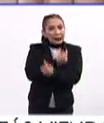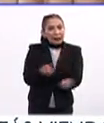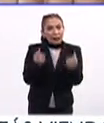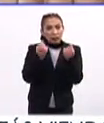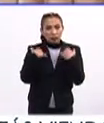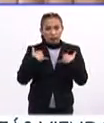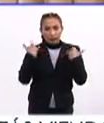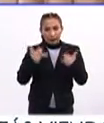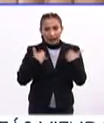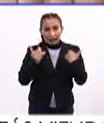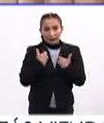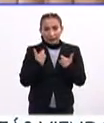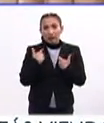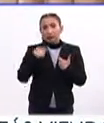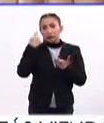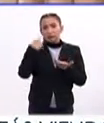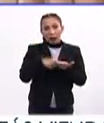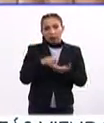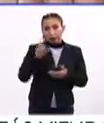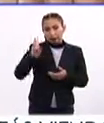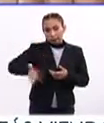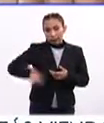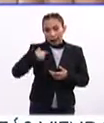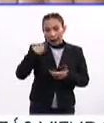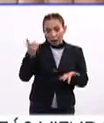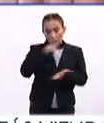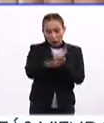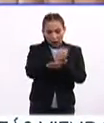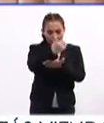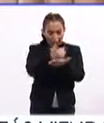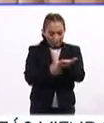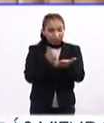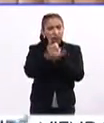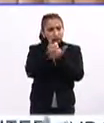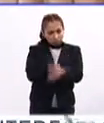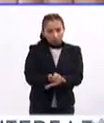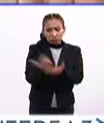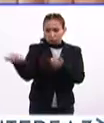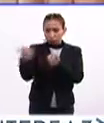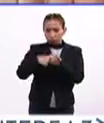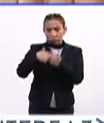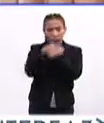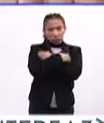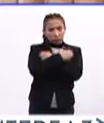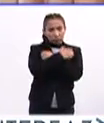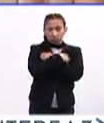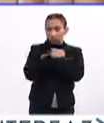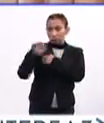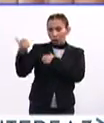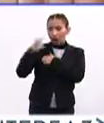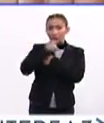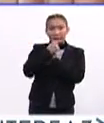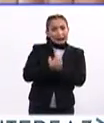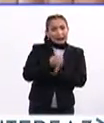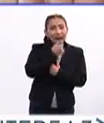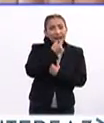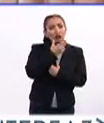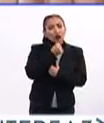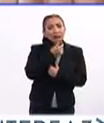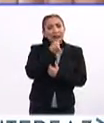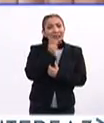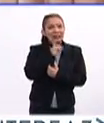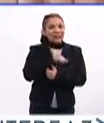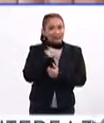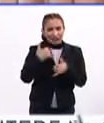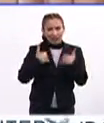jóvenes y creo que, bueno, efectivamente el marco legal lo permite la inserción educativa de estas niñas, niños y adolescentes,